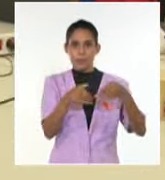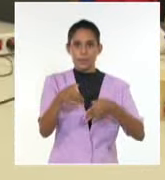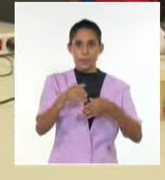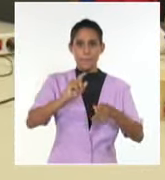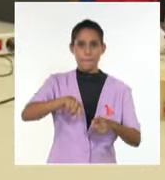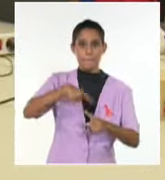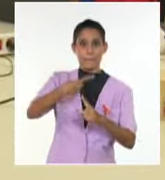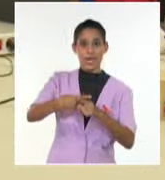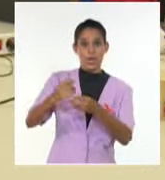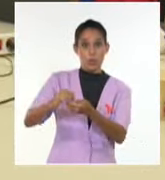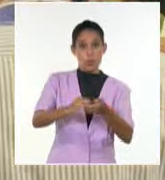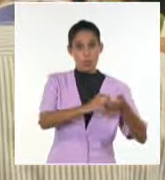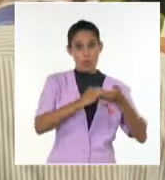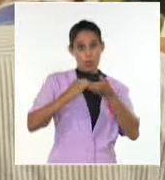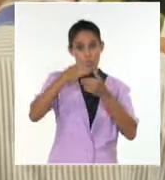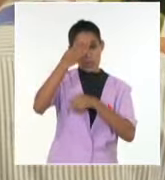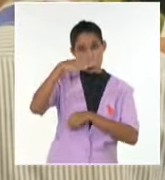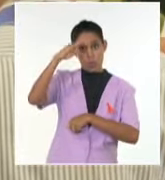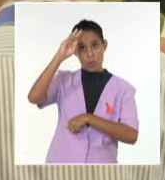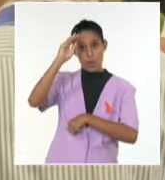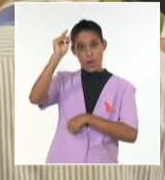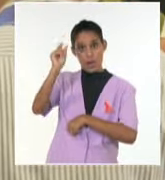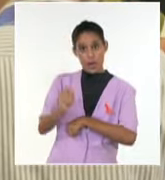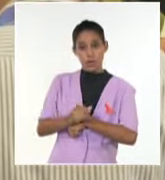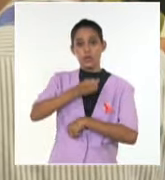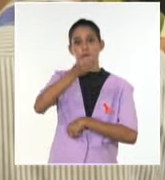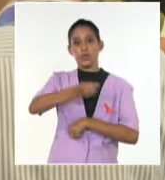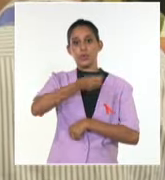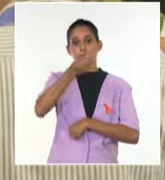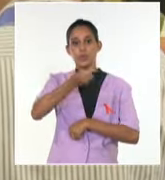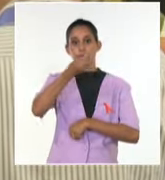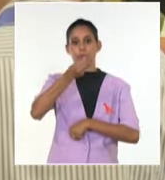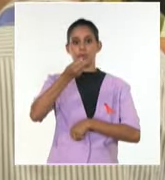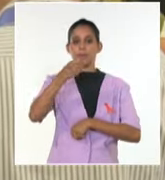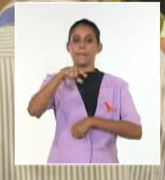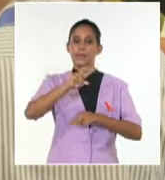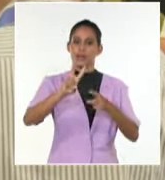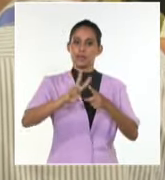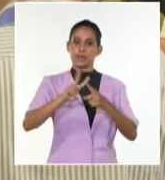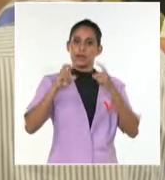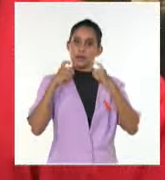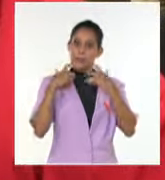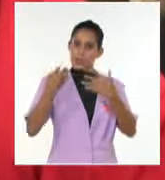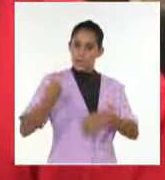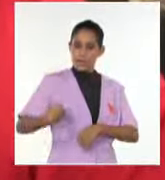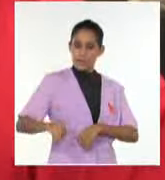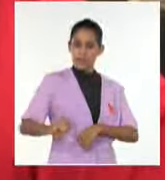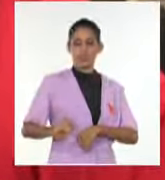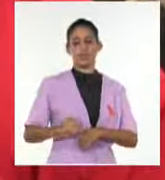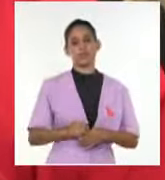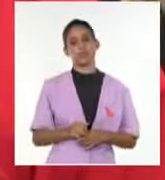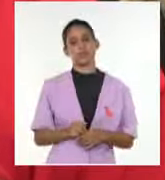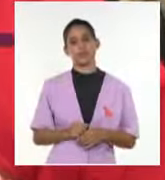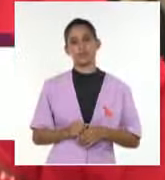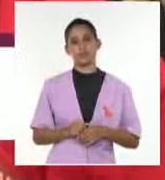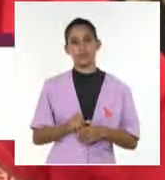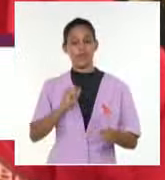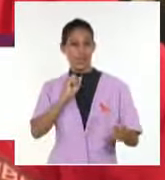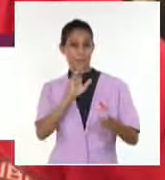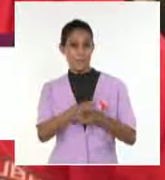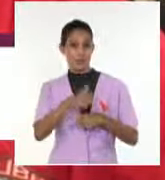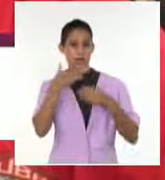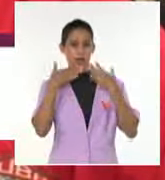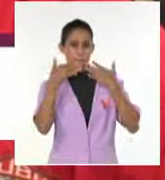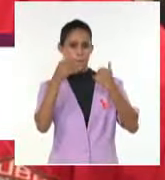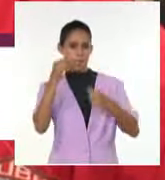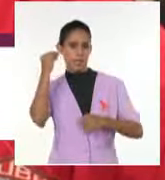ya reportan para sus respectivos medios, aprovechando las facilidades instaladas. El inicio ha sido bueno, hay